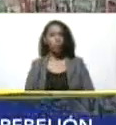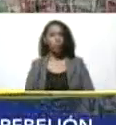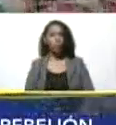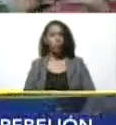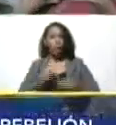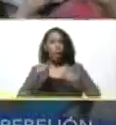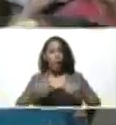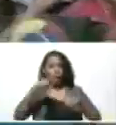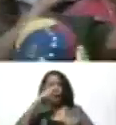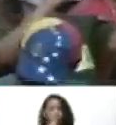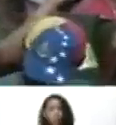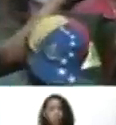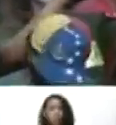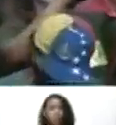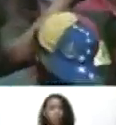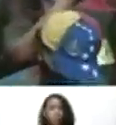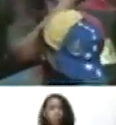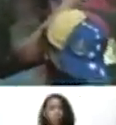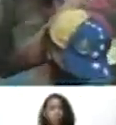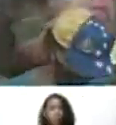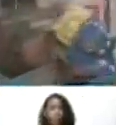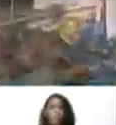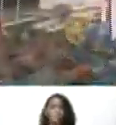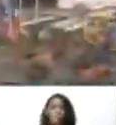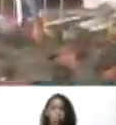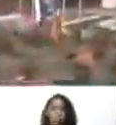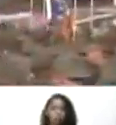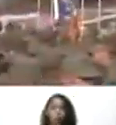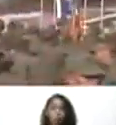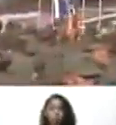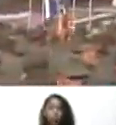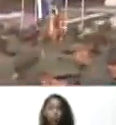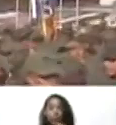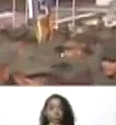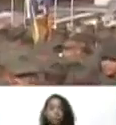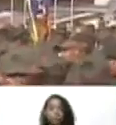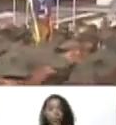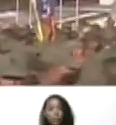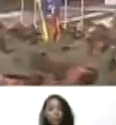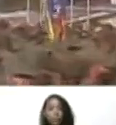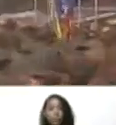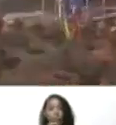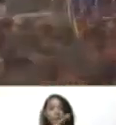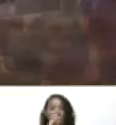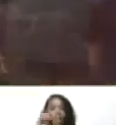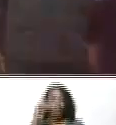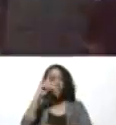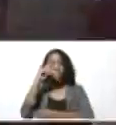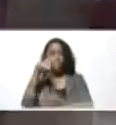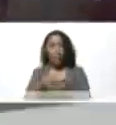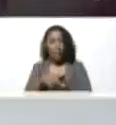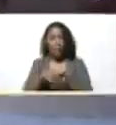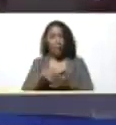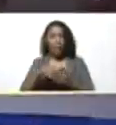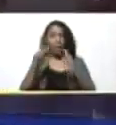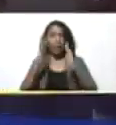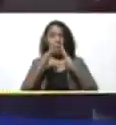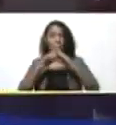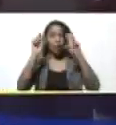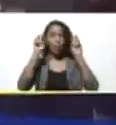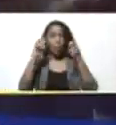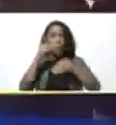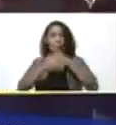Este año vamos a construir y entregar 500.000 viviendas nuevas para